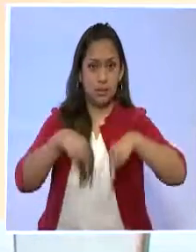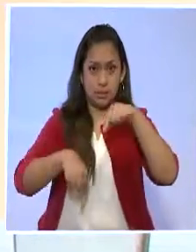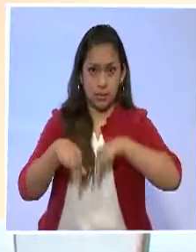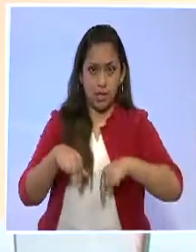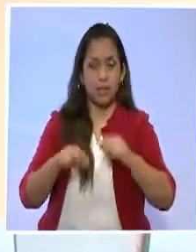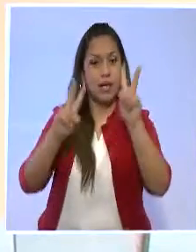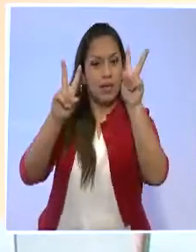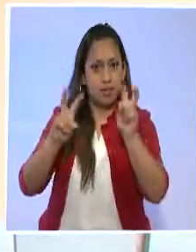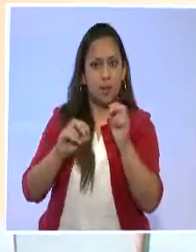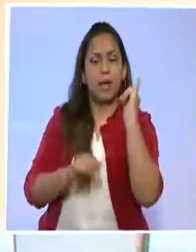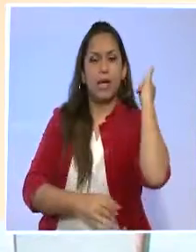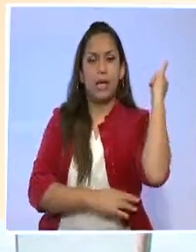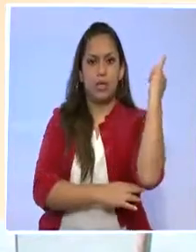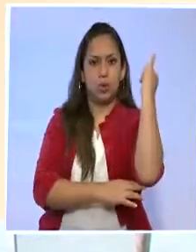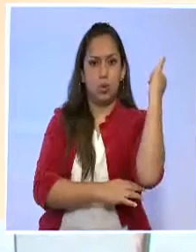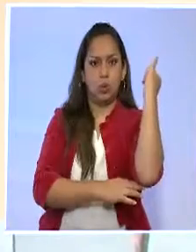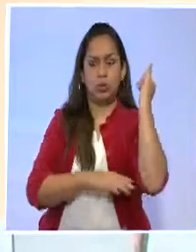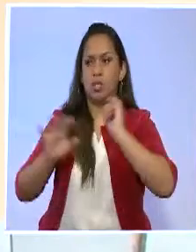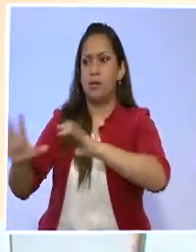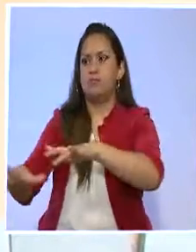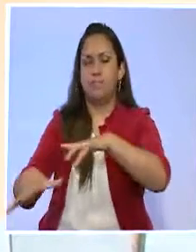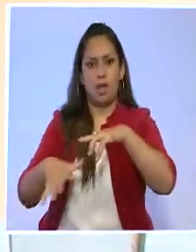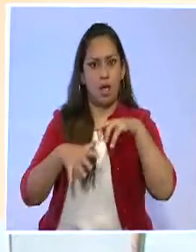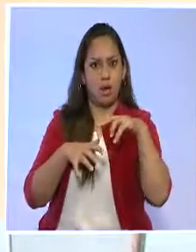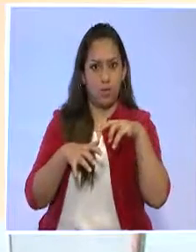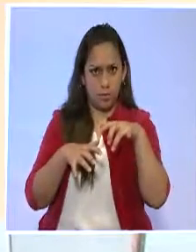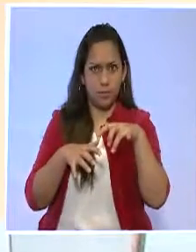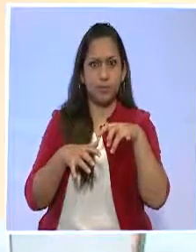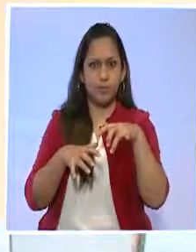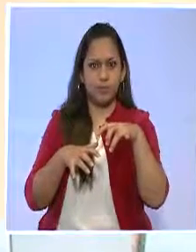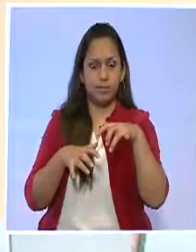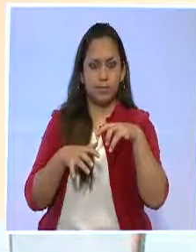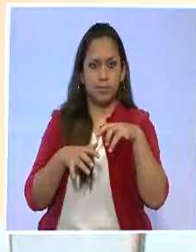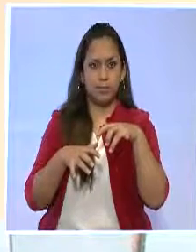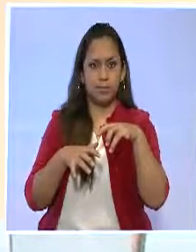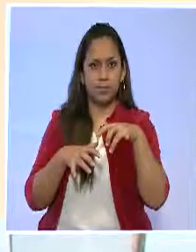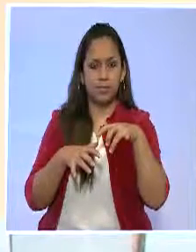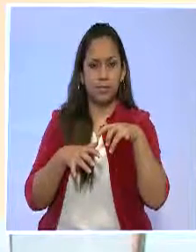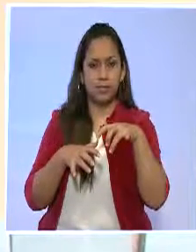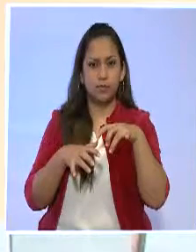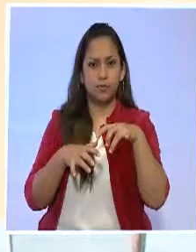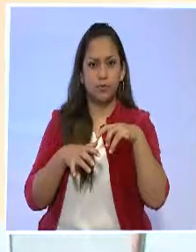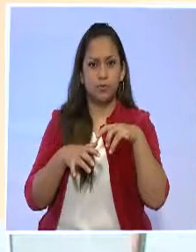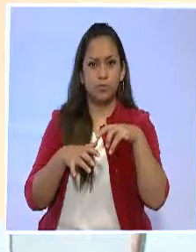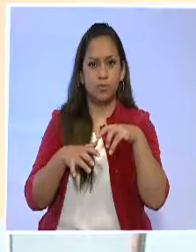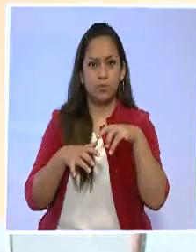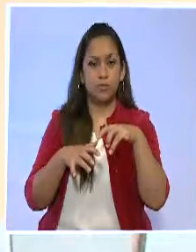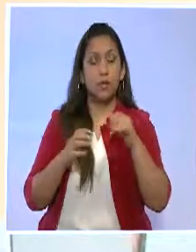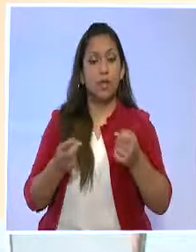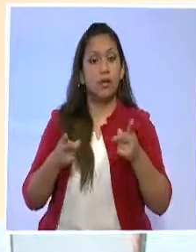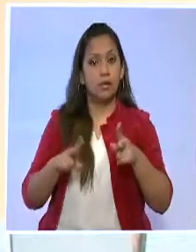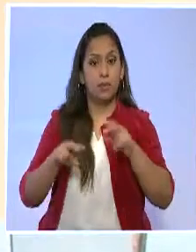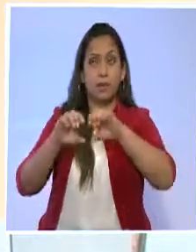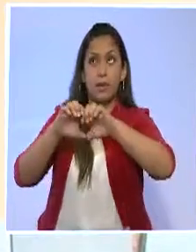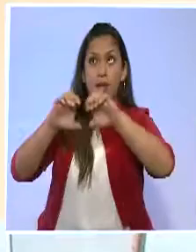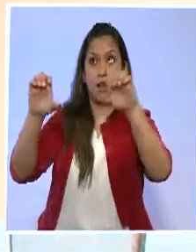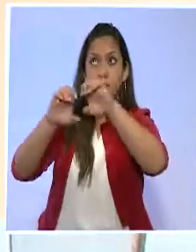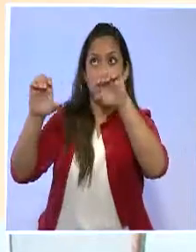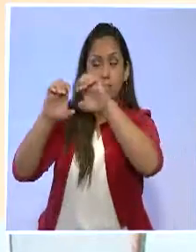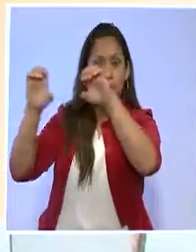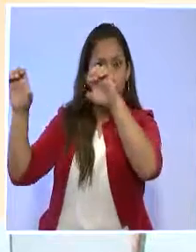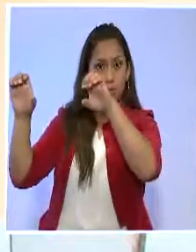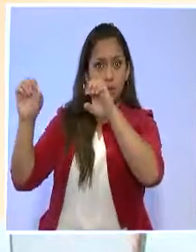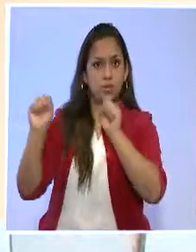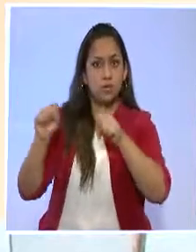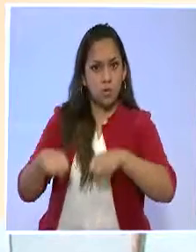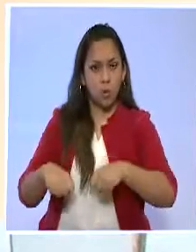industrias agropecuarias que fue otro de los puntos que planteamos la posibilidad de que justamente las empresas que están realizando